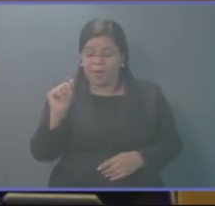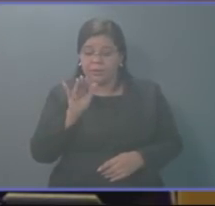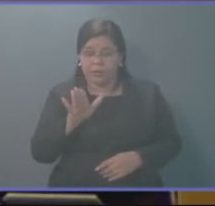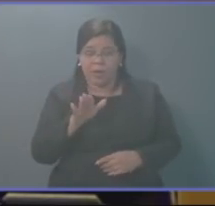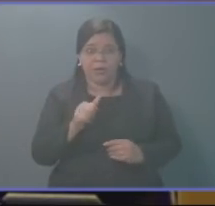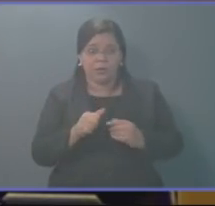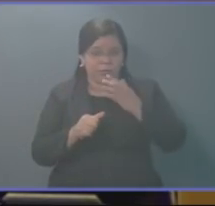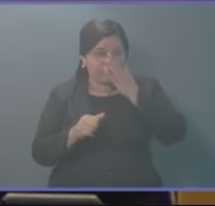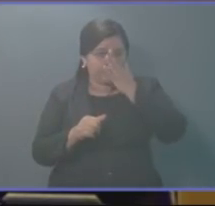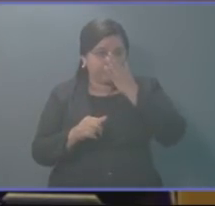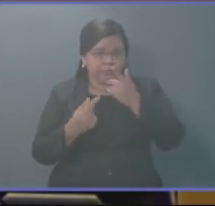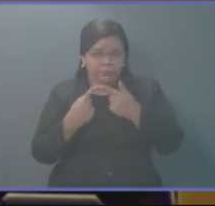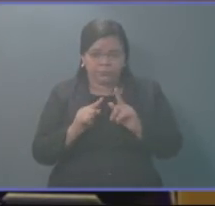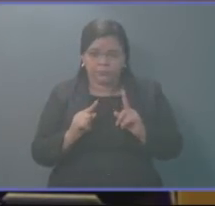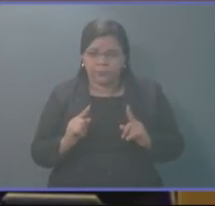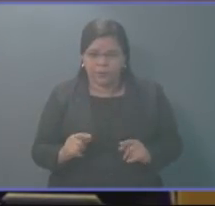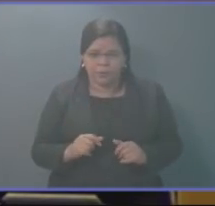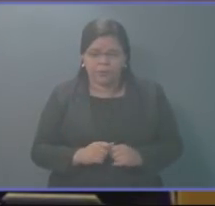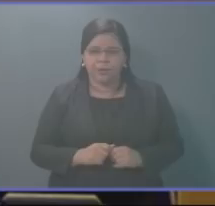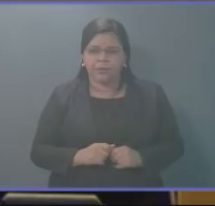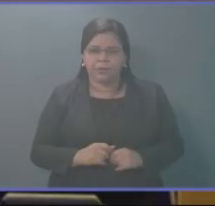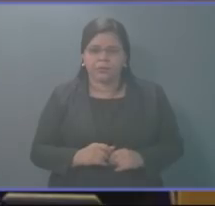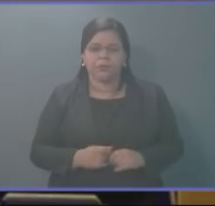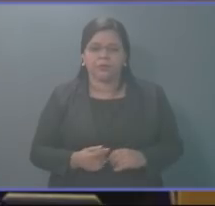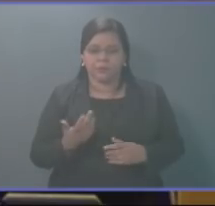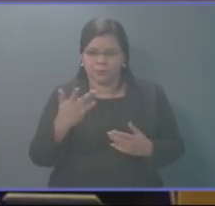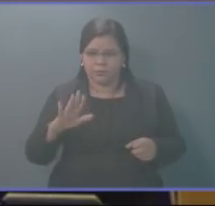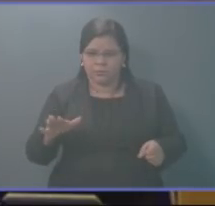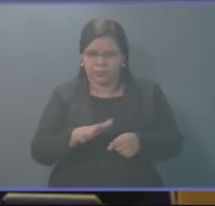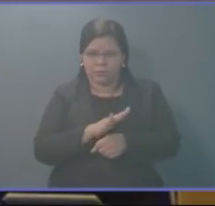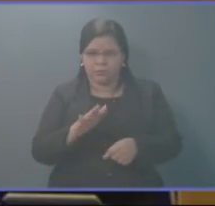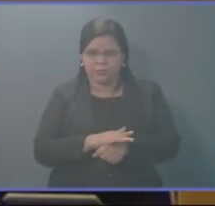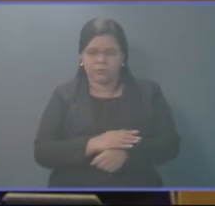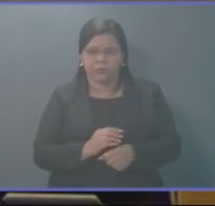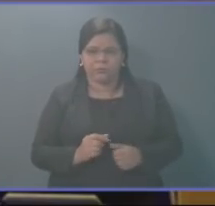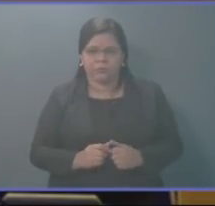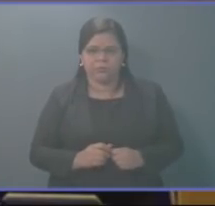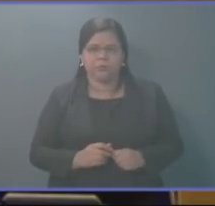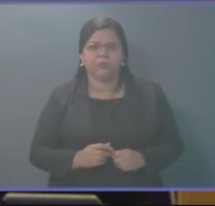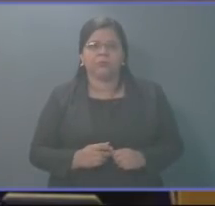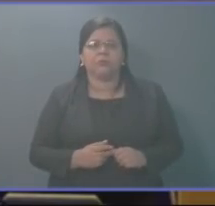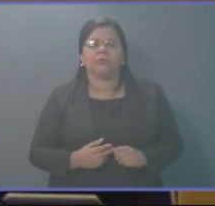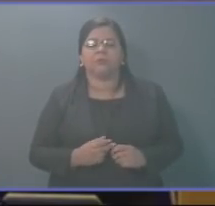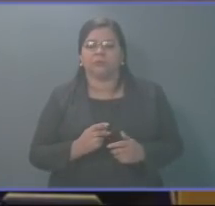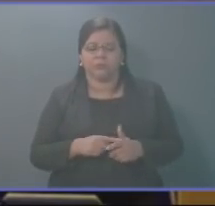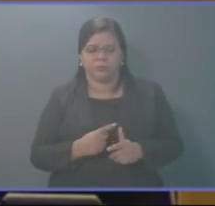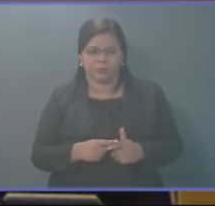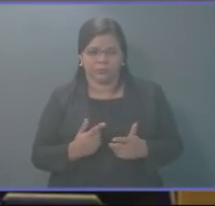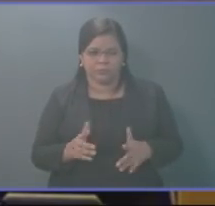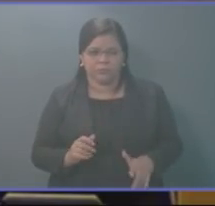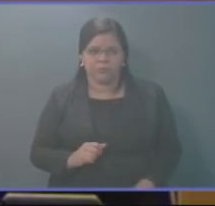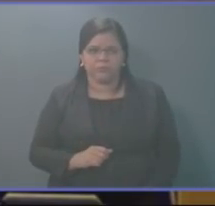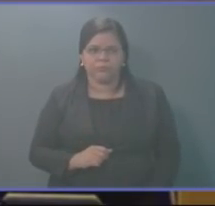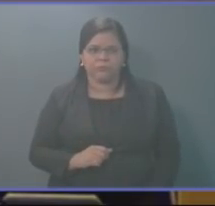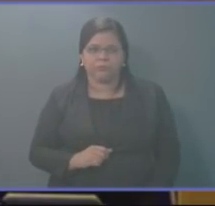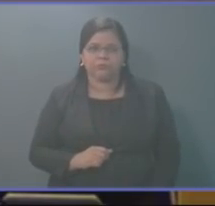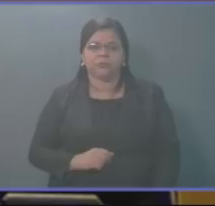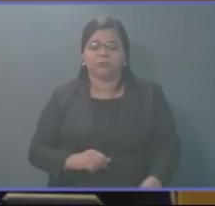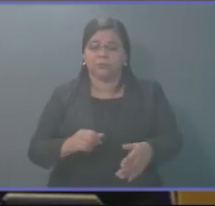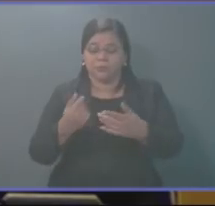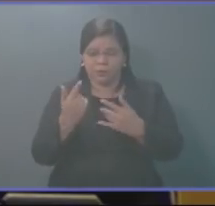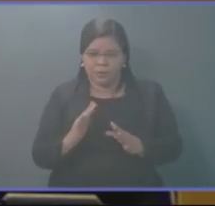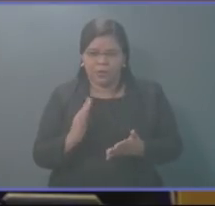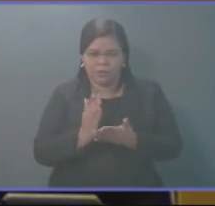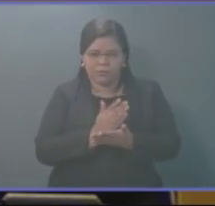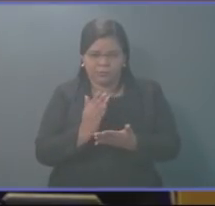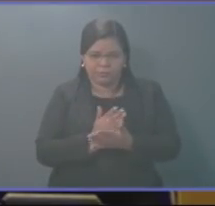acueductos y que en todo caso sea suficiente hervirla? ¿En qué estudio científico